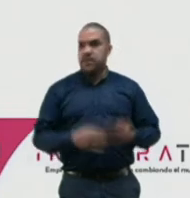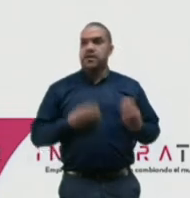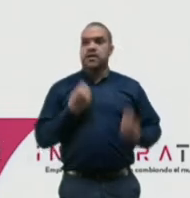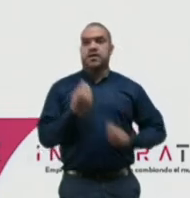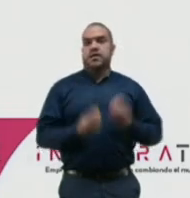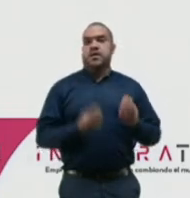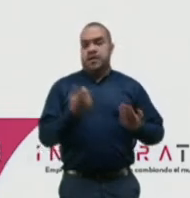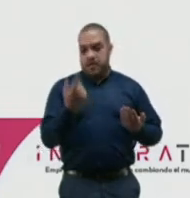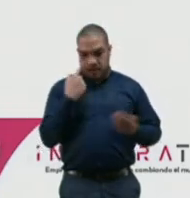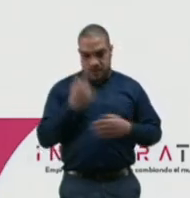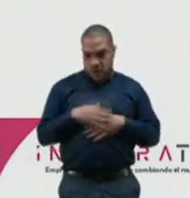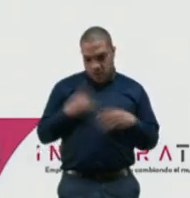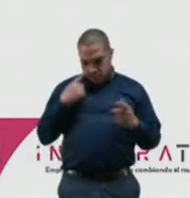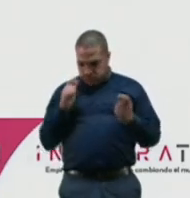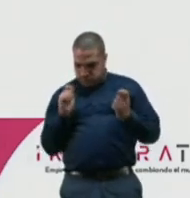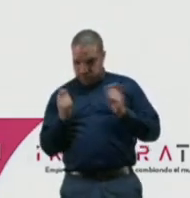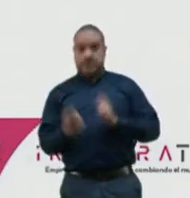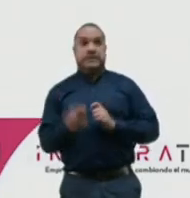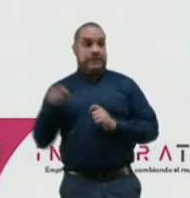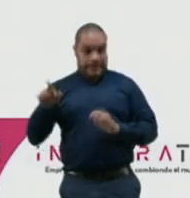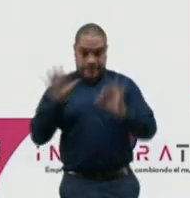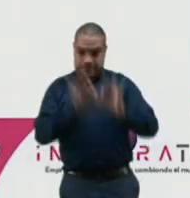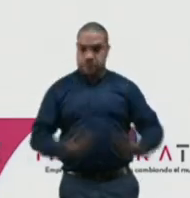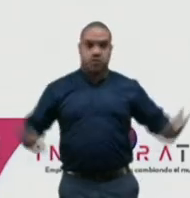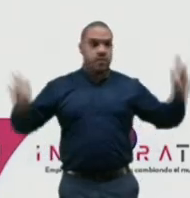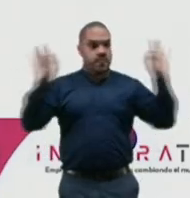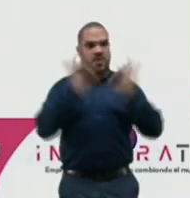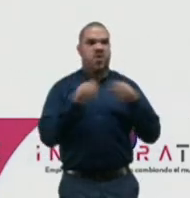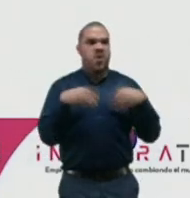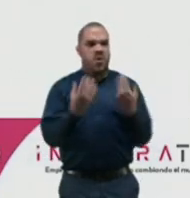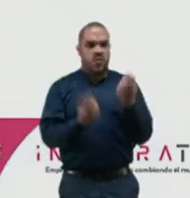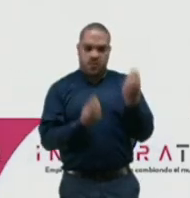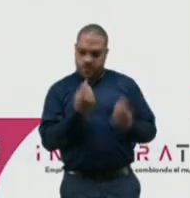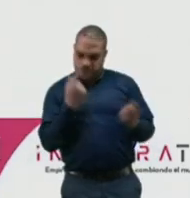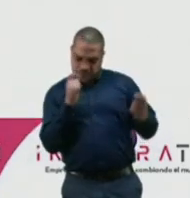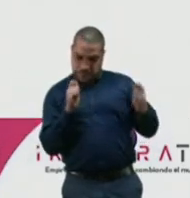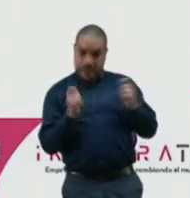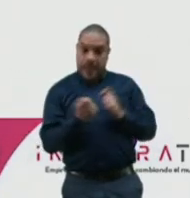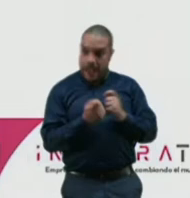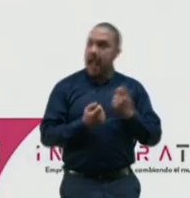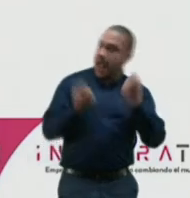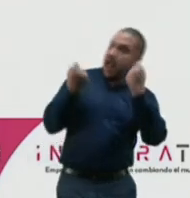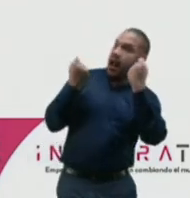mercado. Esta es la parte más importante que deben entender. Una vez que entienden esto,